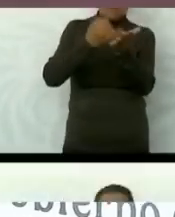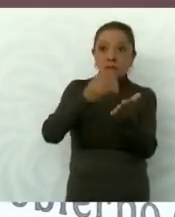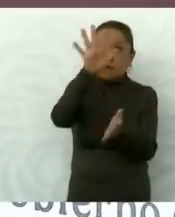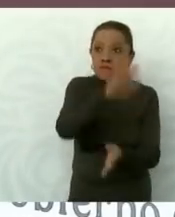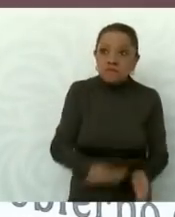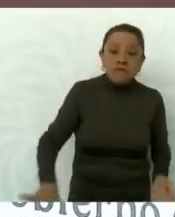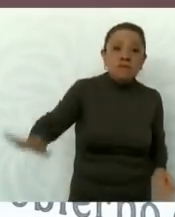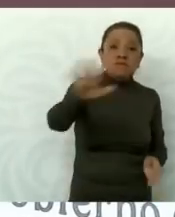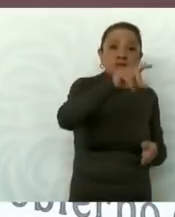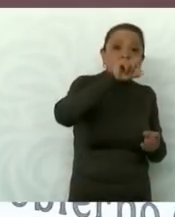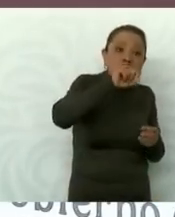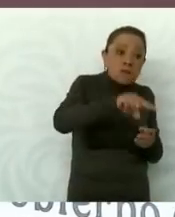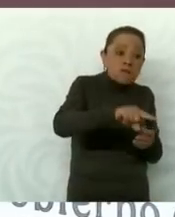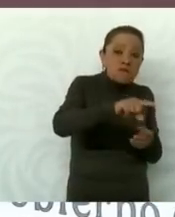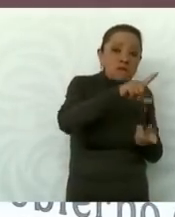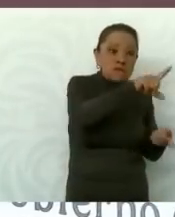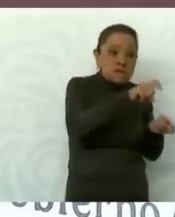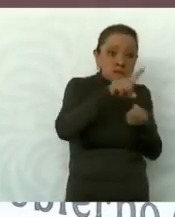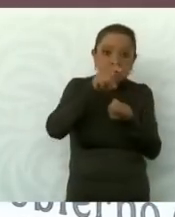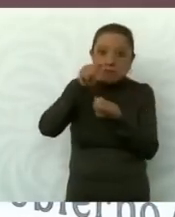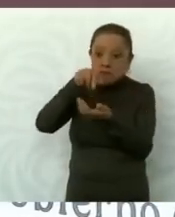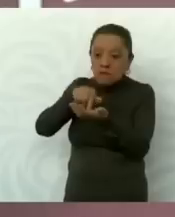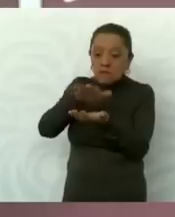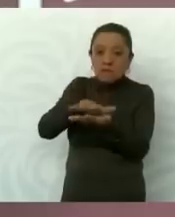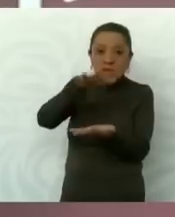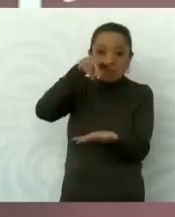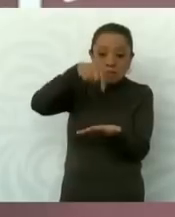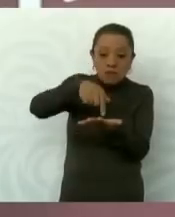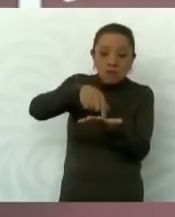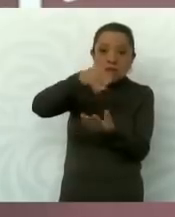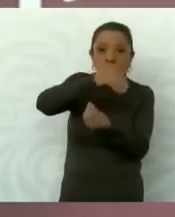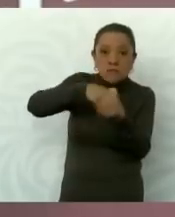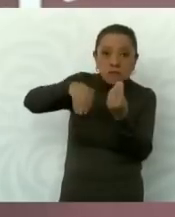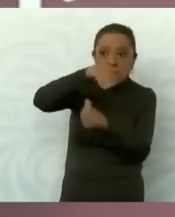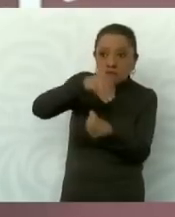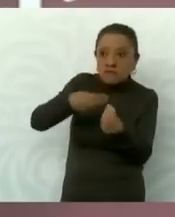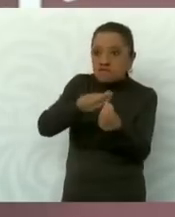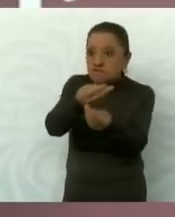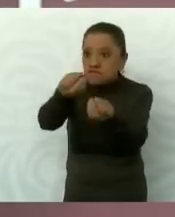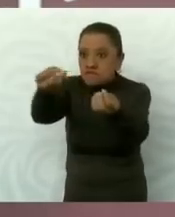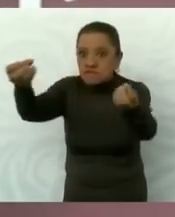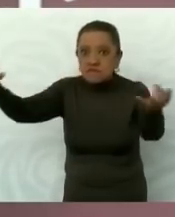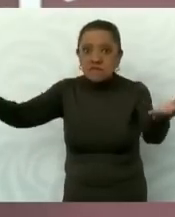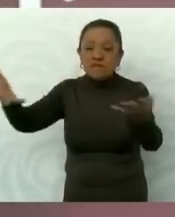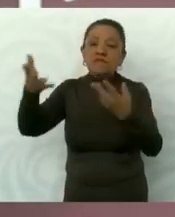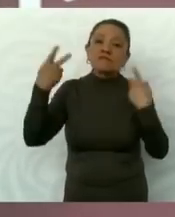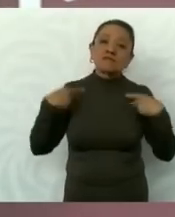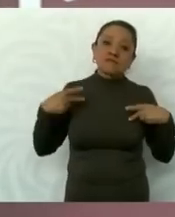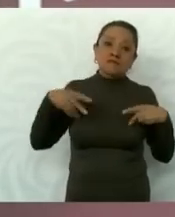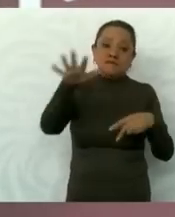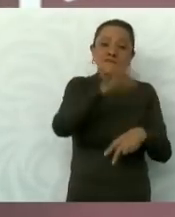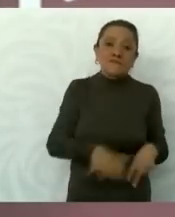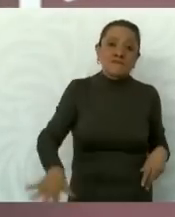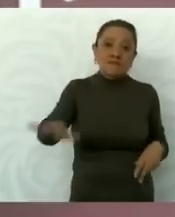le regresan al pueblo de México. Ese es un principio de la cuarta transformación.